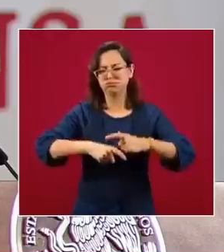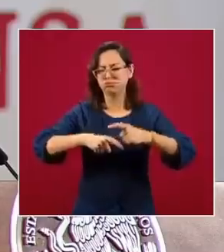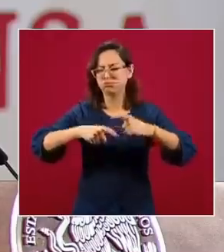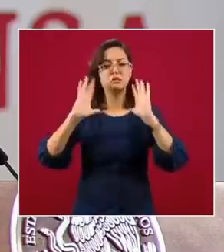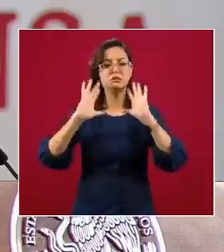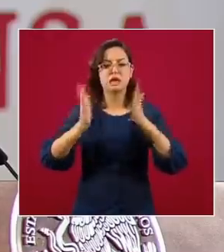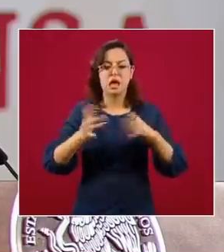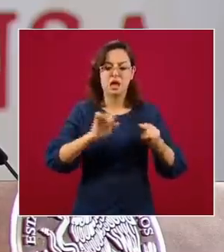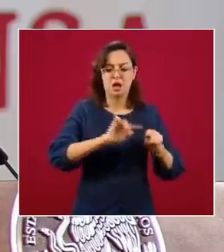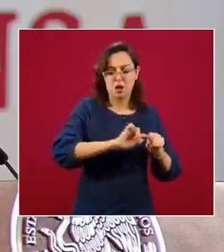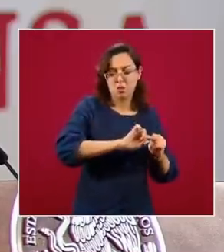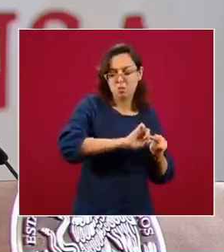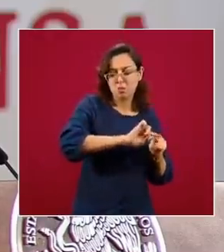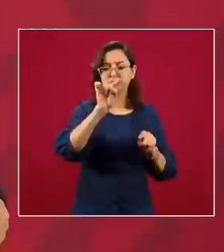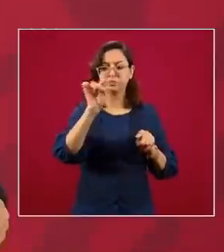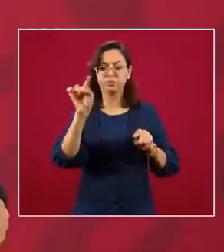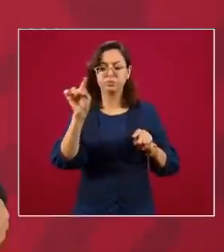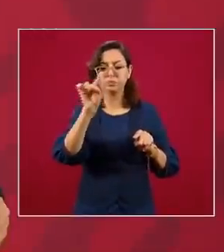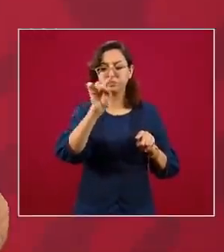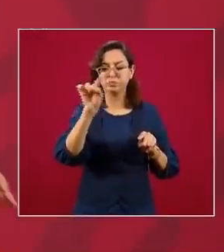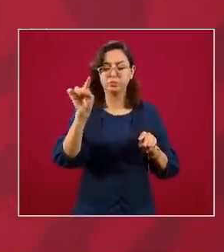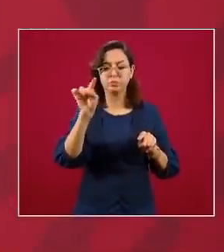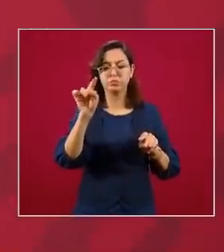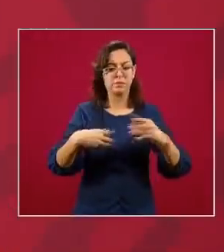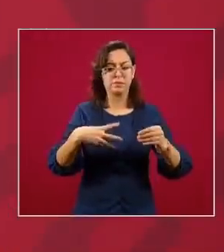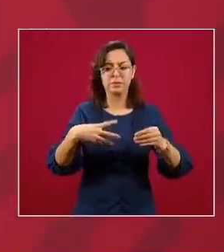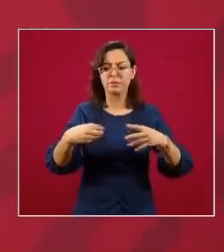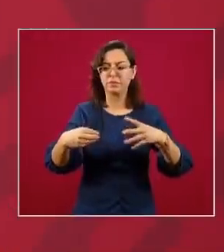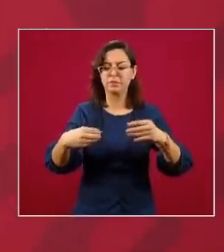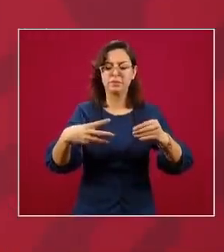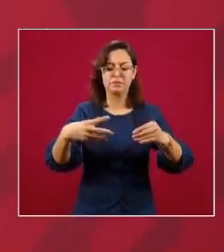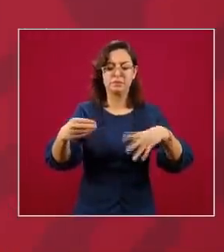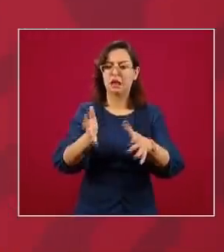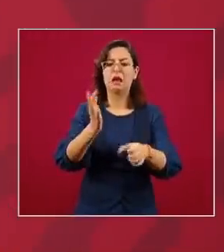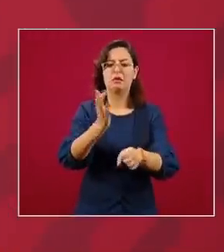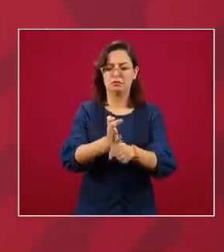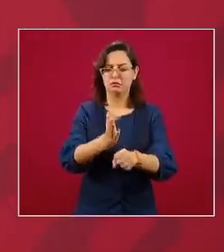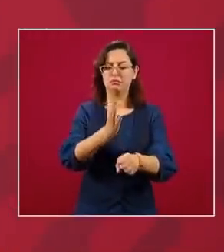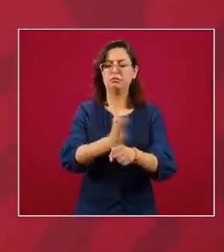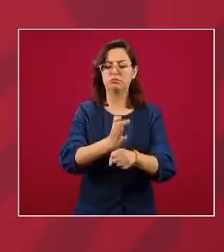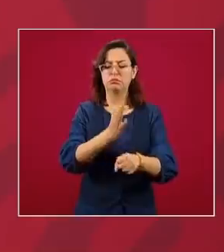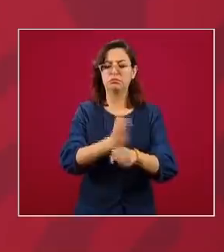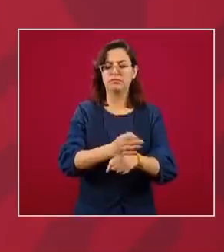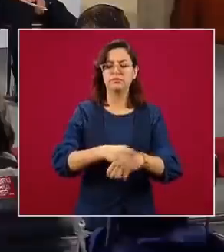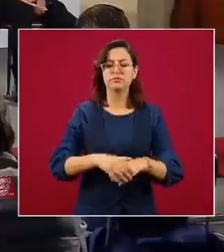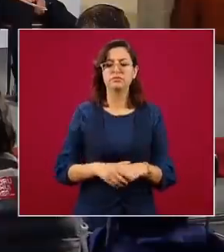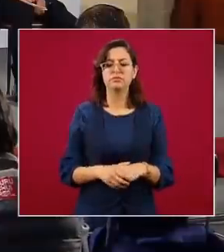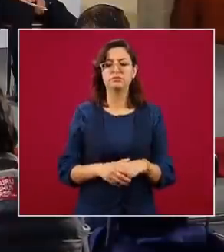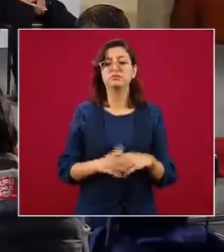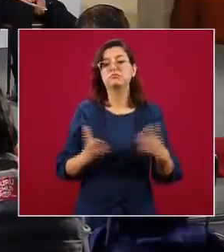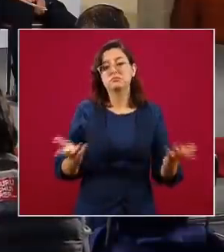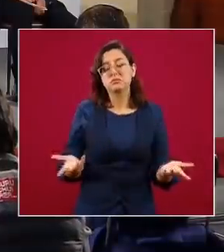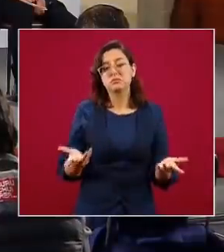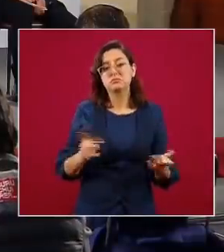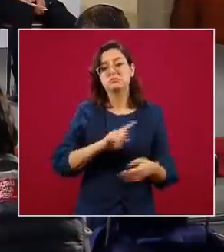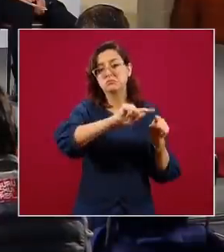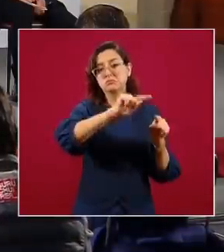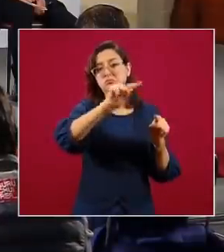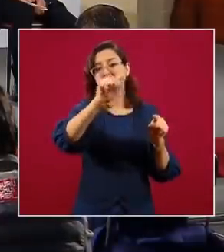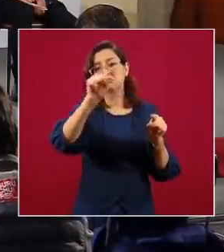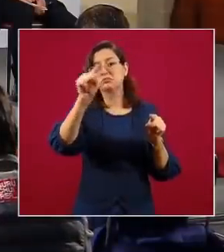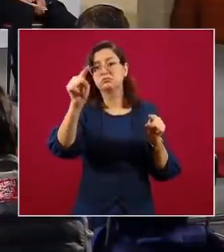lo alto de los afectados por la pandemia, y ya vamos a